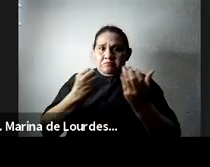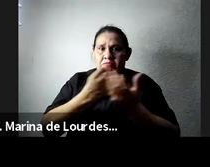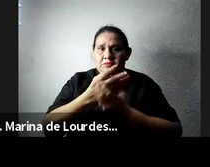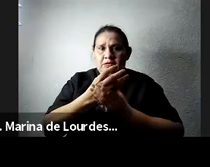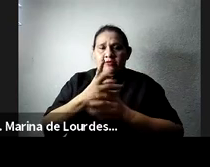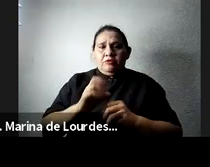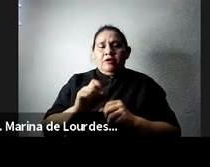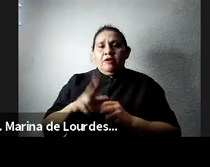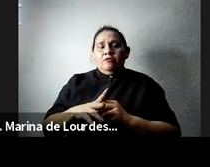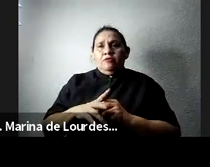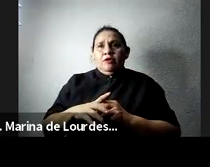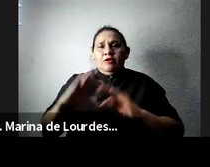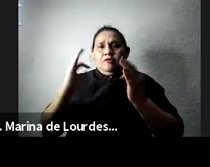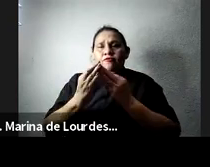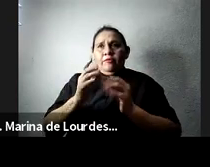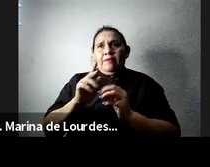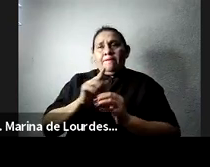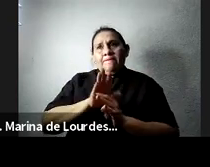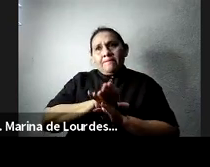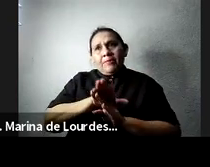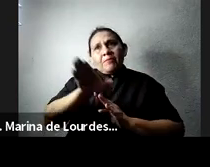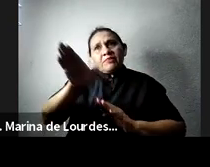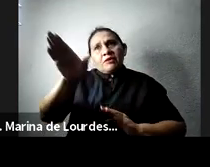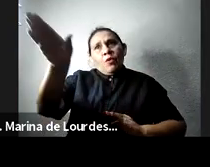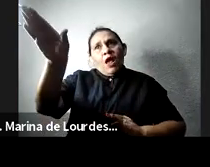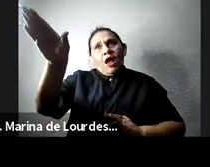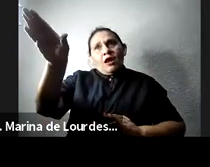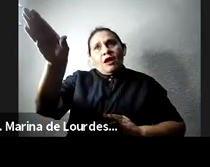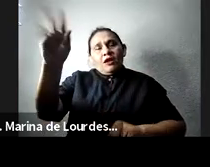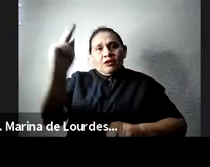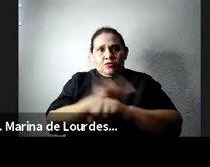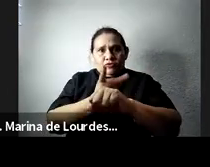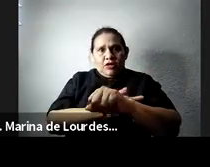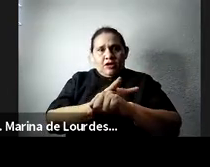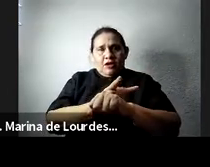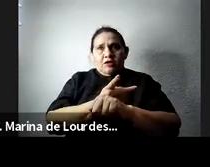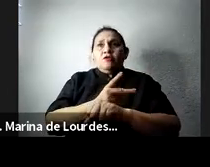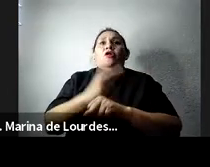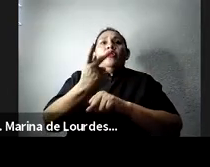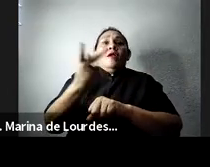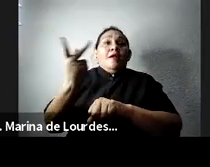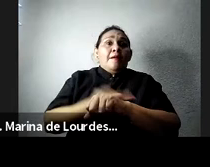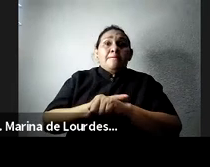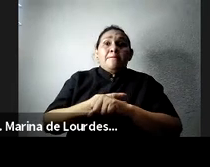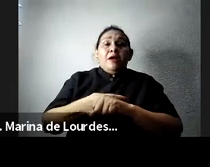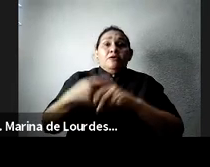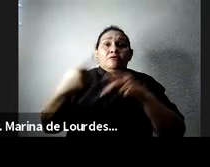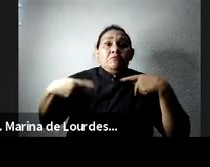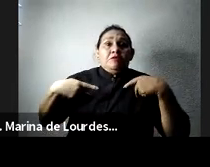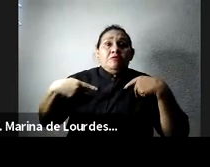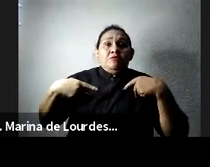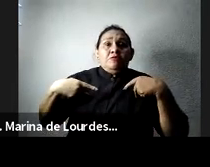manera perpendicular al cruce, ¿no? Entonces, el cruce peatonal, la línea peatonal